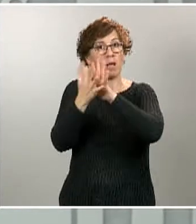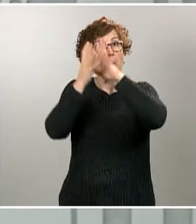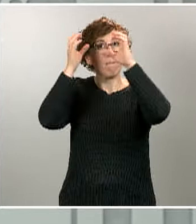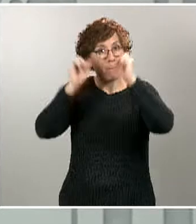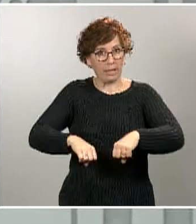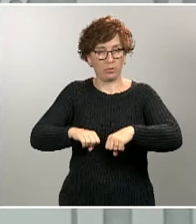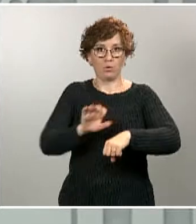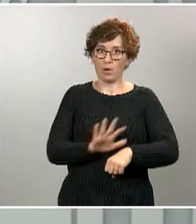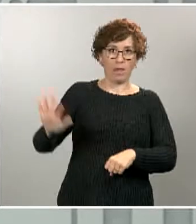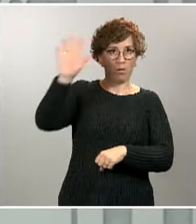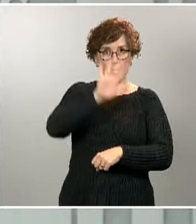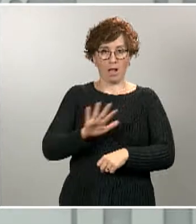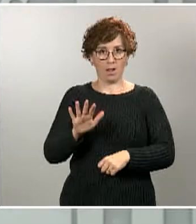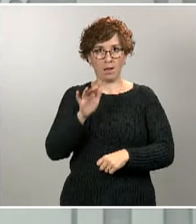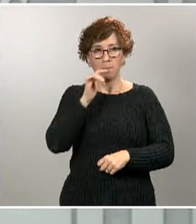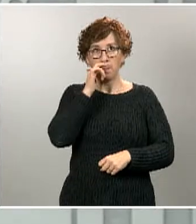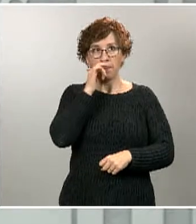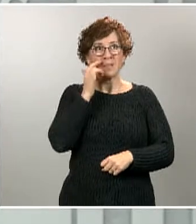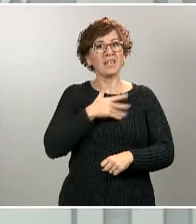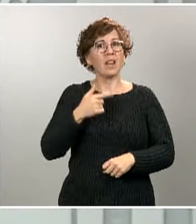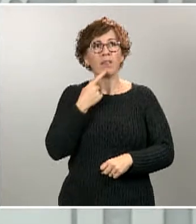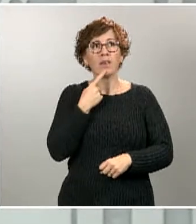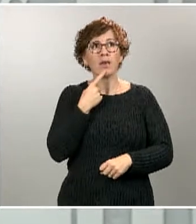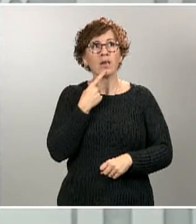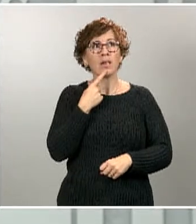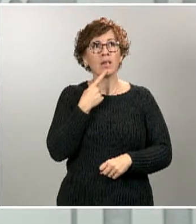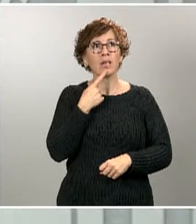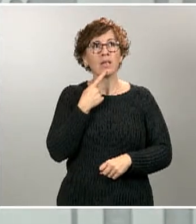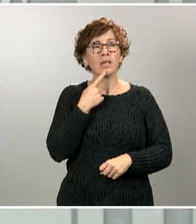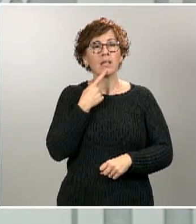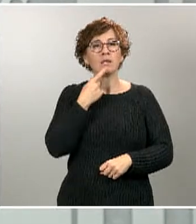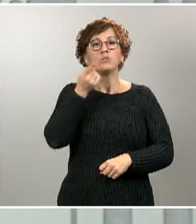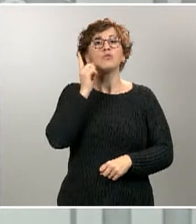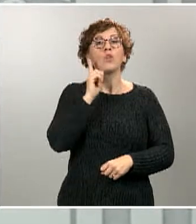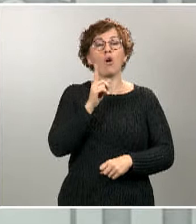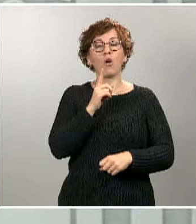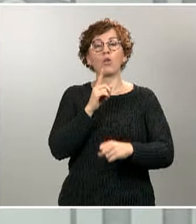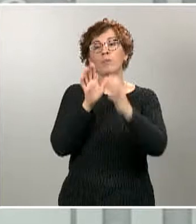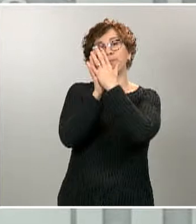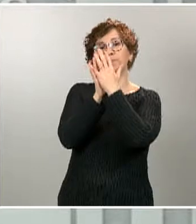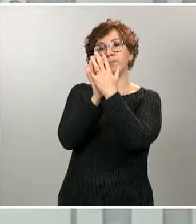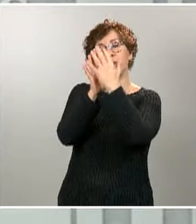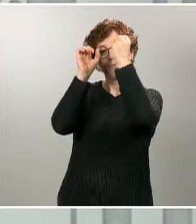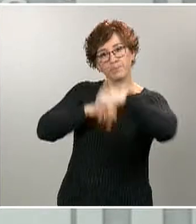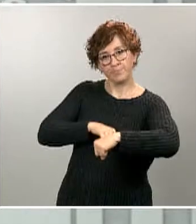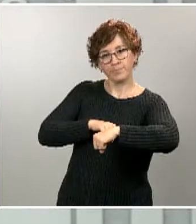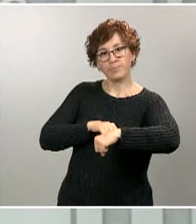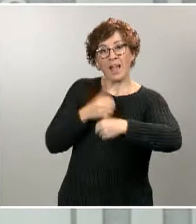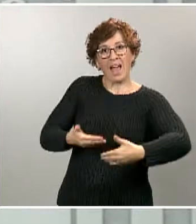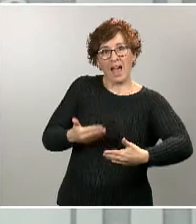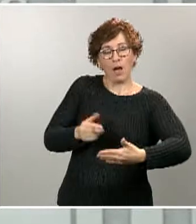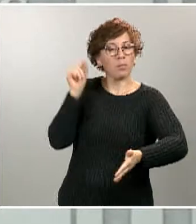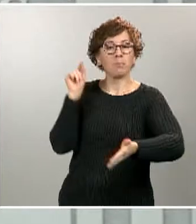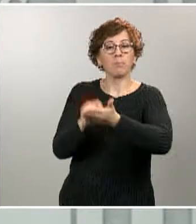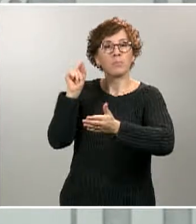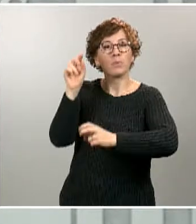trata solo de poder analizar y de poder llegar a un acuerdo de concertación en la parte más inmediata de lo que implica